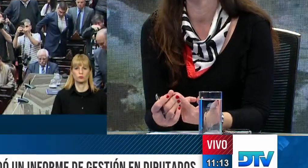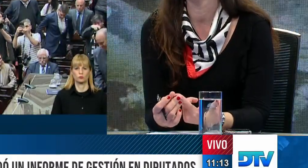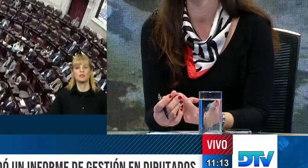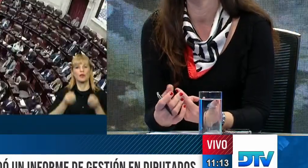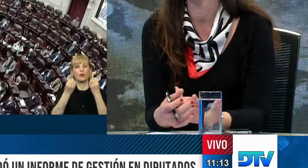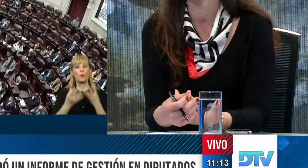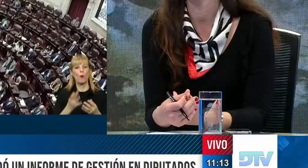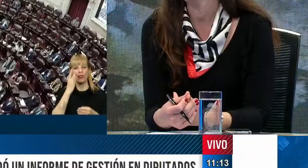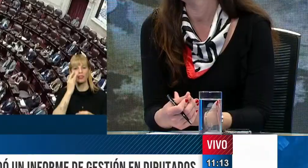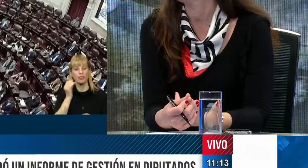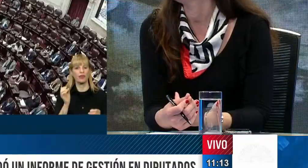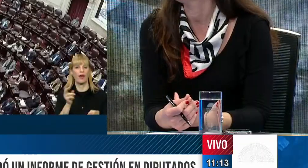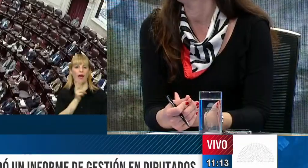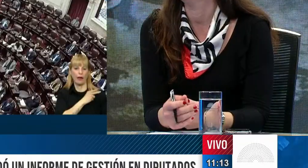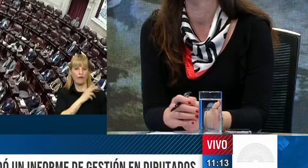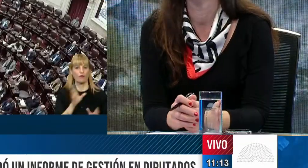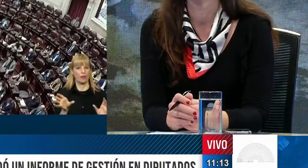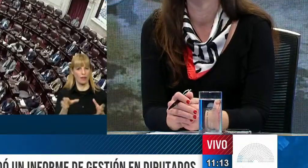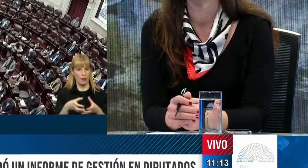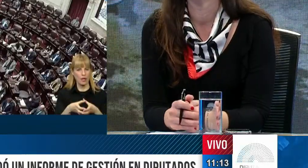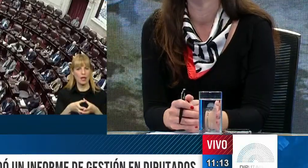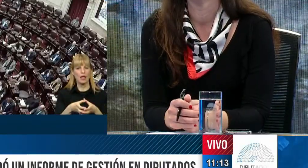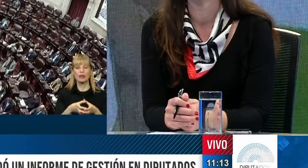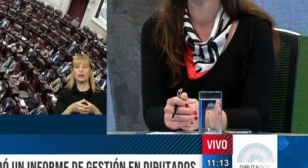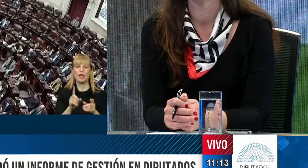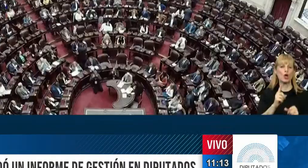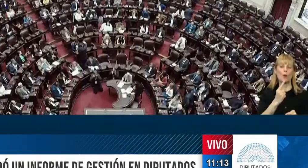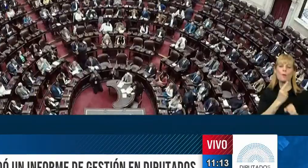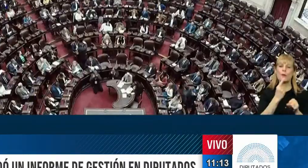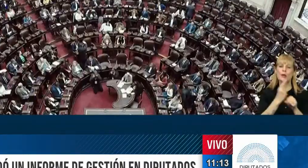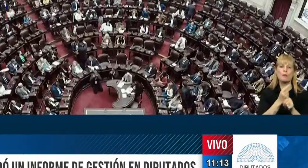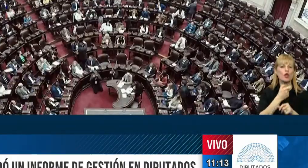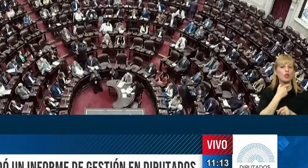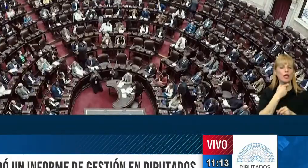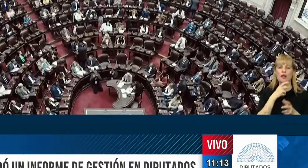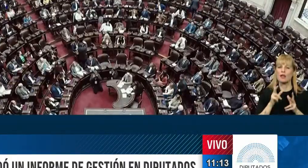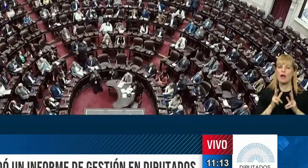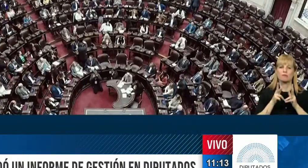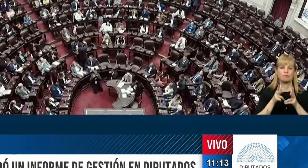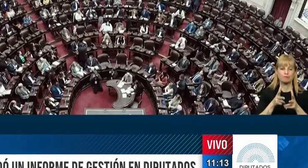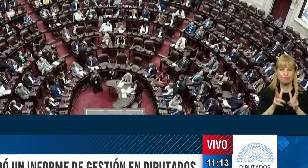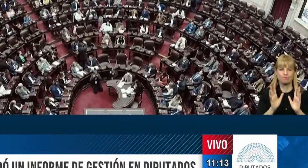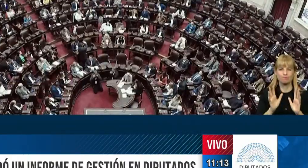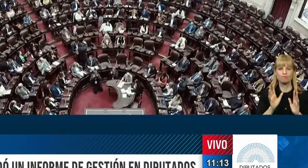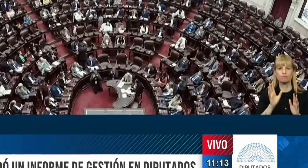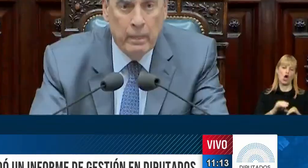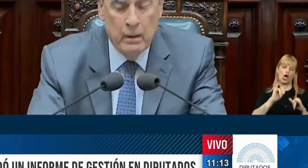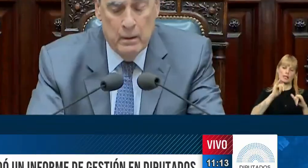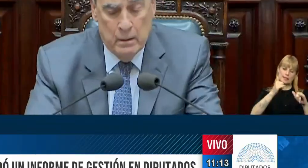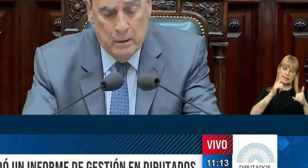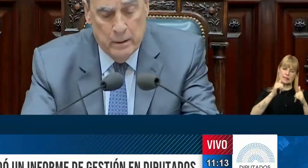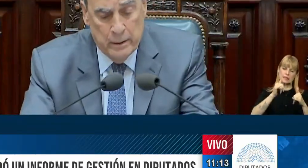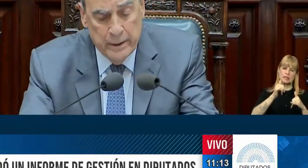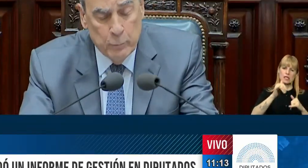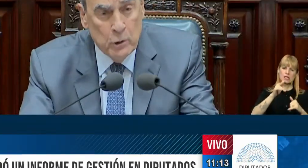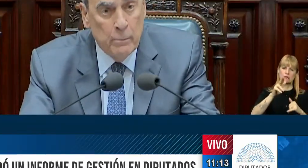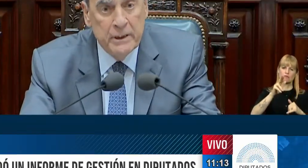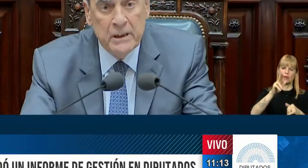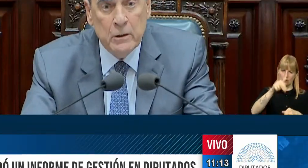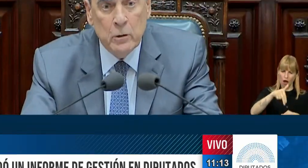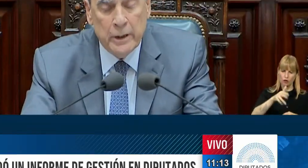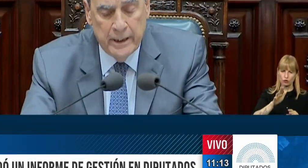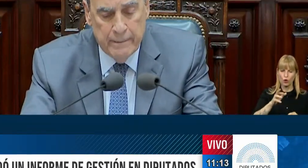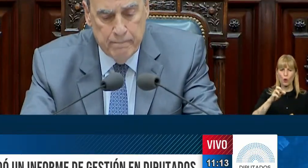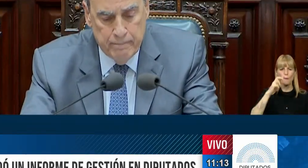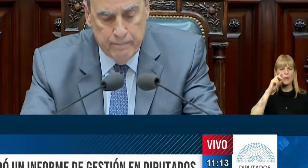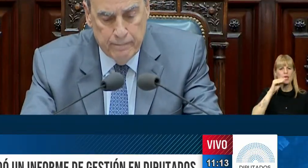Tema coimas en discapacidad y tema fentanil. Sí. Y además era una cuestión que, bueno, qué sé yo, se irá laudando en materia comunicacional, pero yo decía,